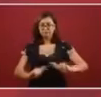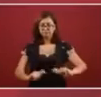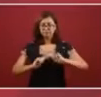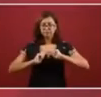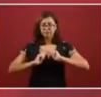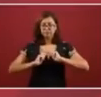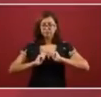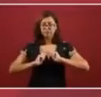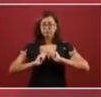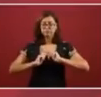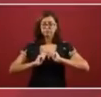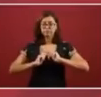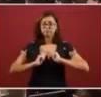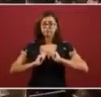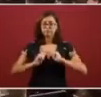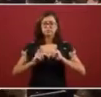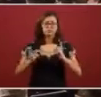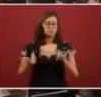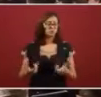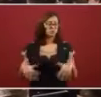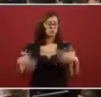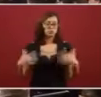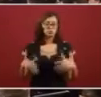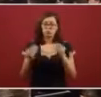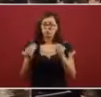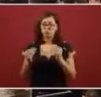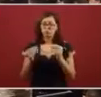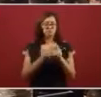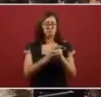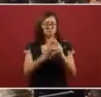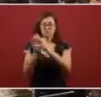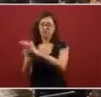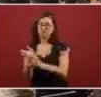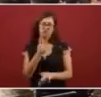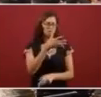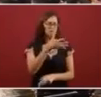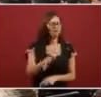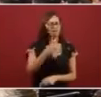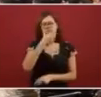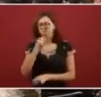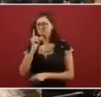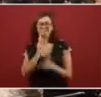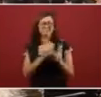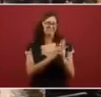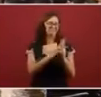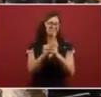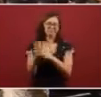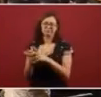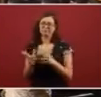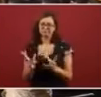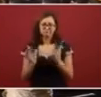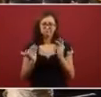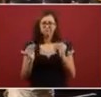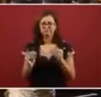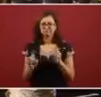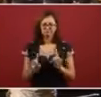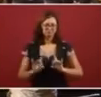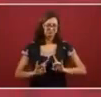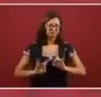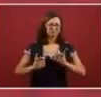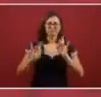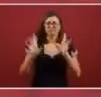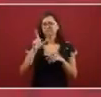había muchos homicidios en general en la ciudad, una situación